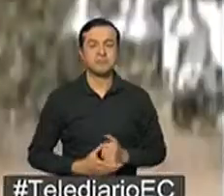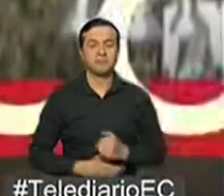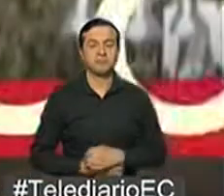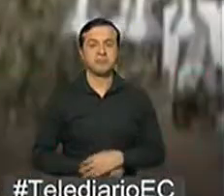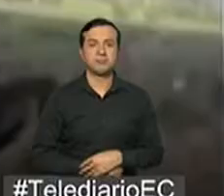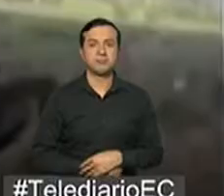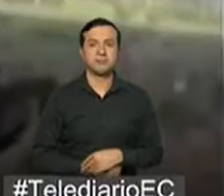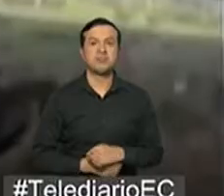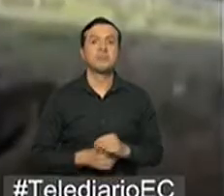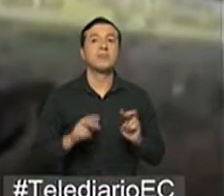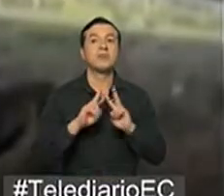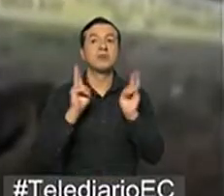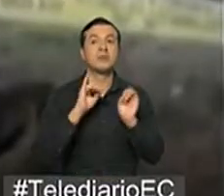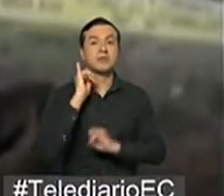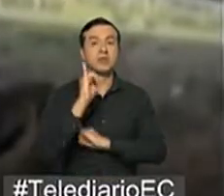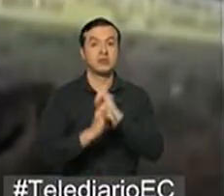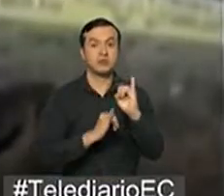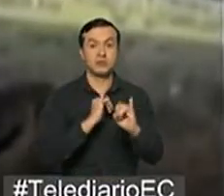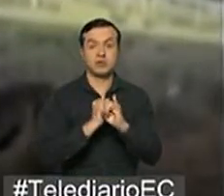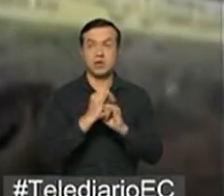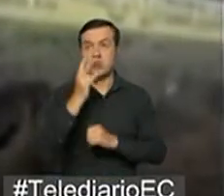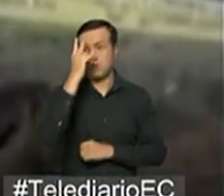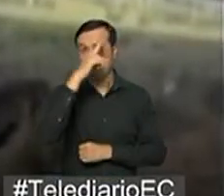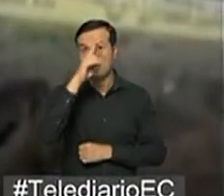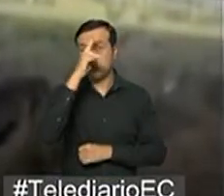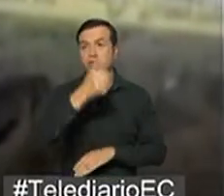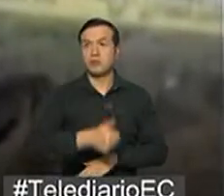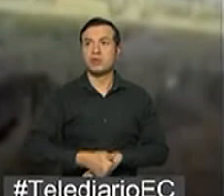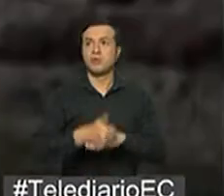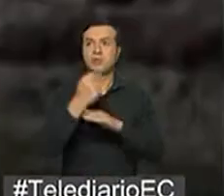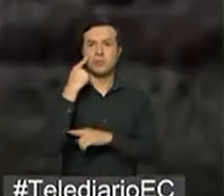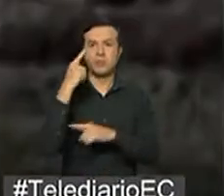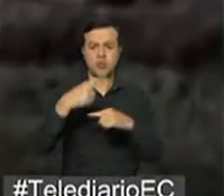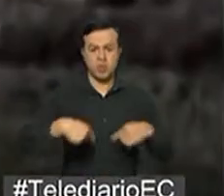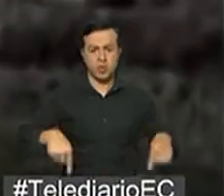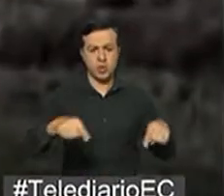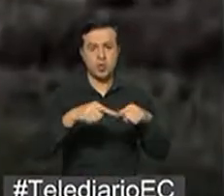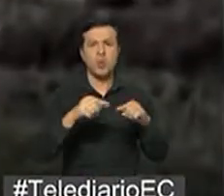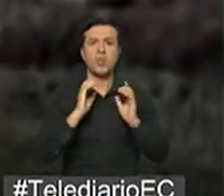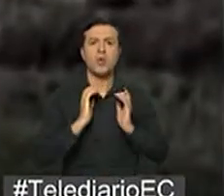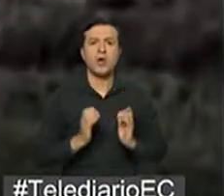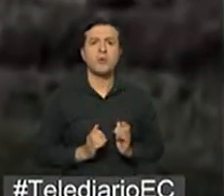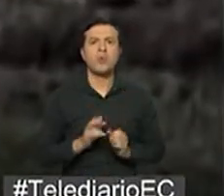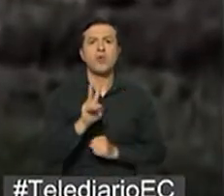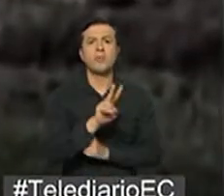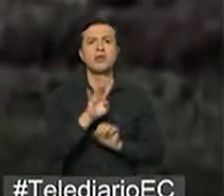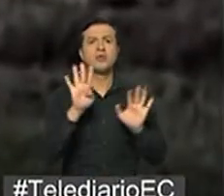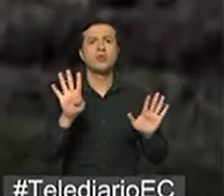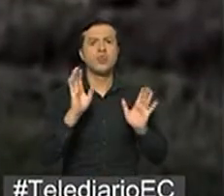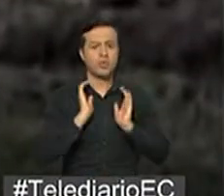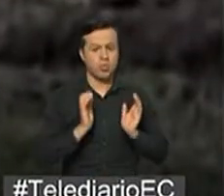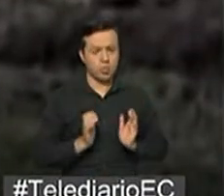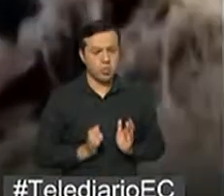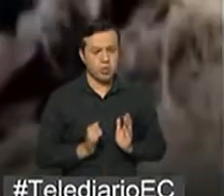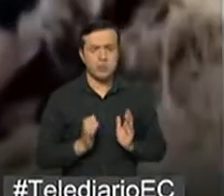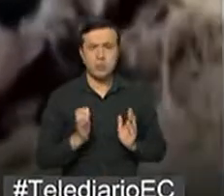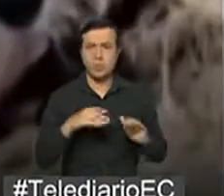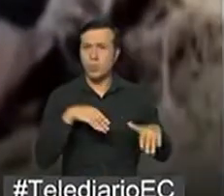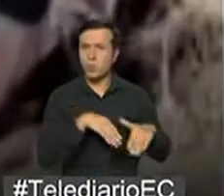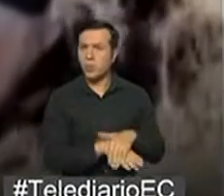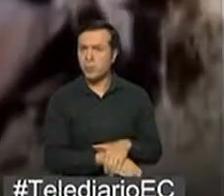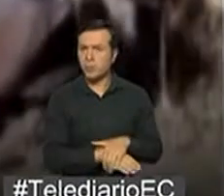en lo internacional en méxico las autoridades localizan una fosa con 29 cuerpos inhumados de manera ilegal